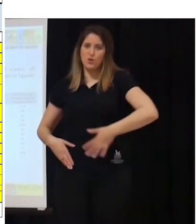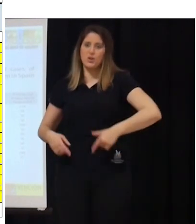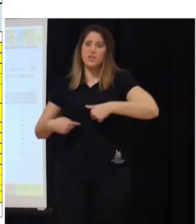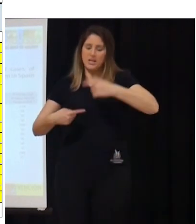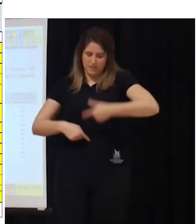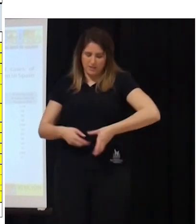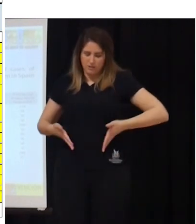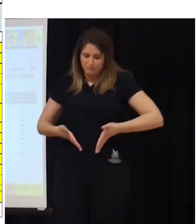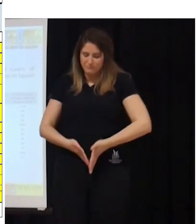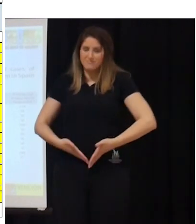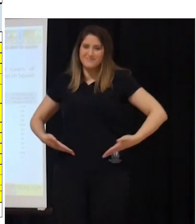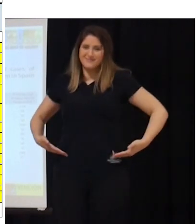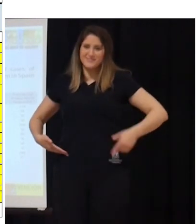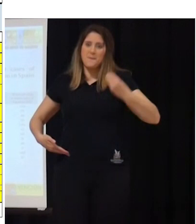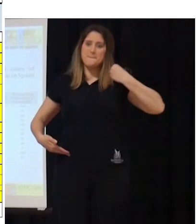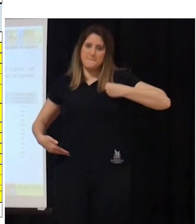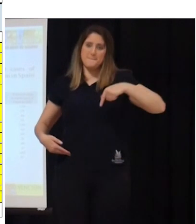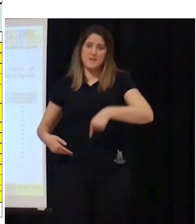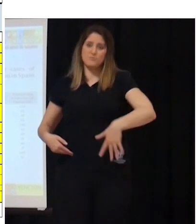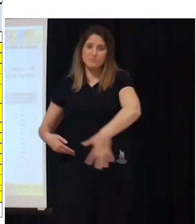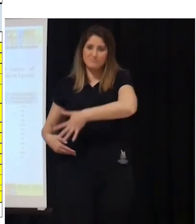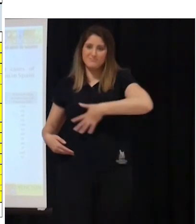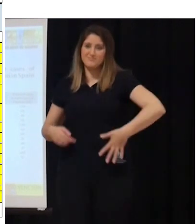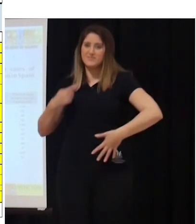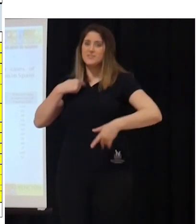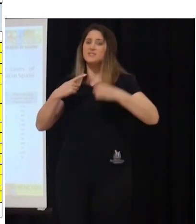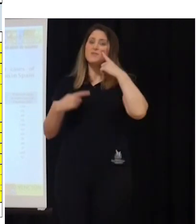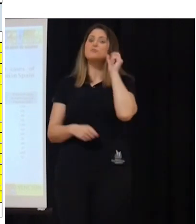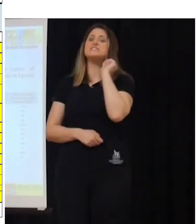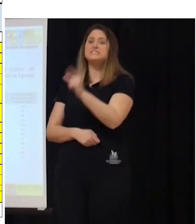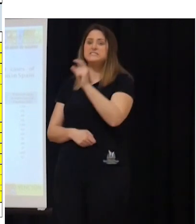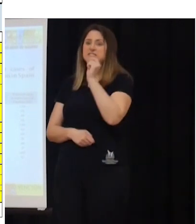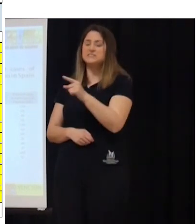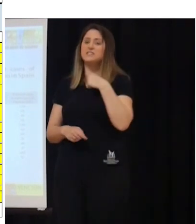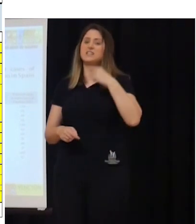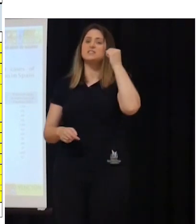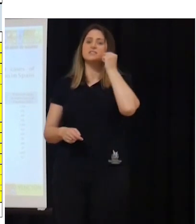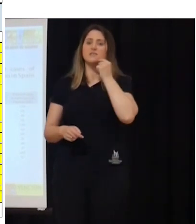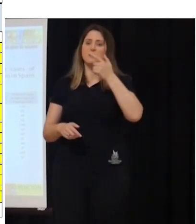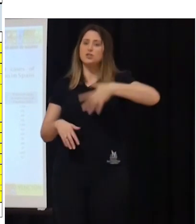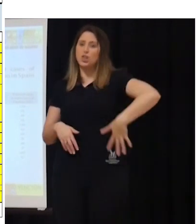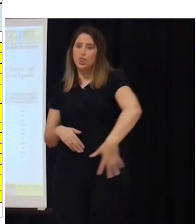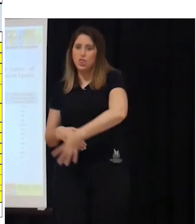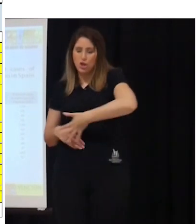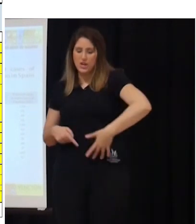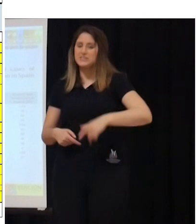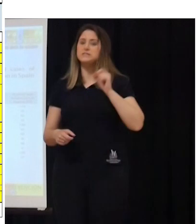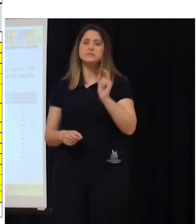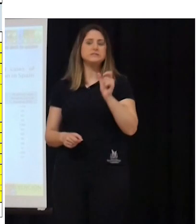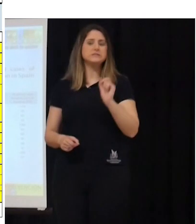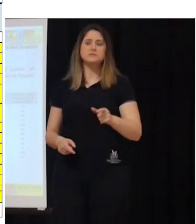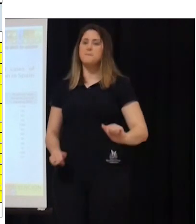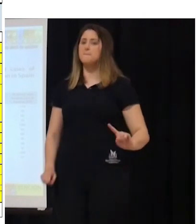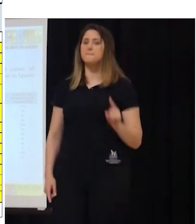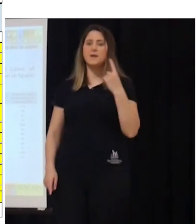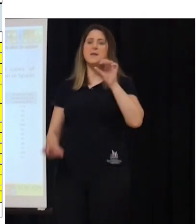cuello. Y es verdad que vemos que aparece con mucha más frecuencia el VPH en la zona anogenital y sobre